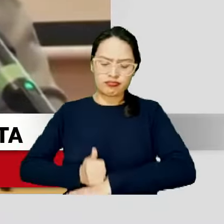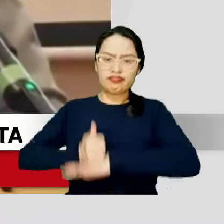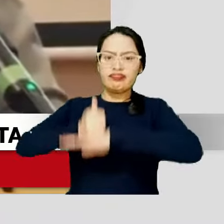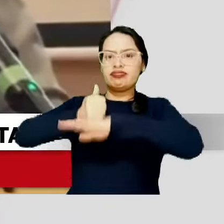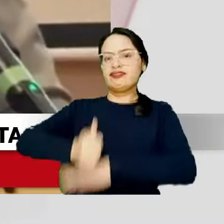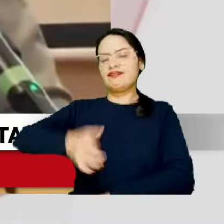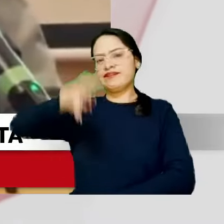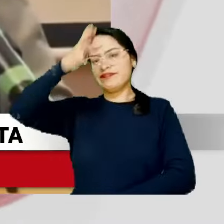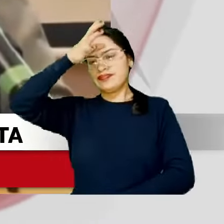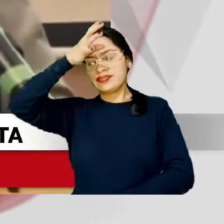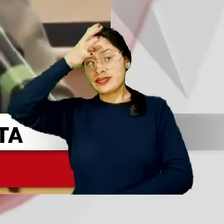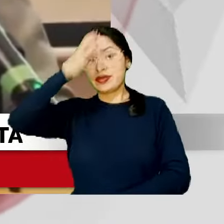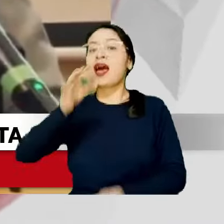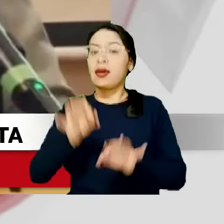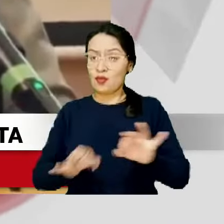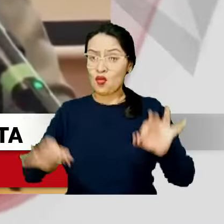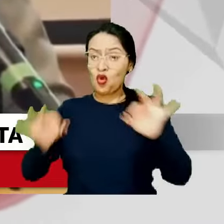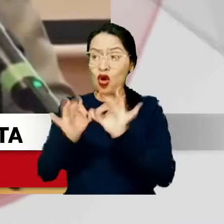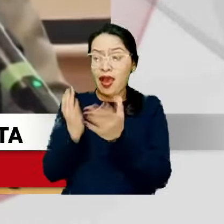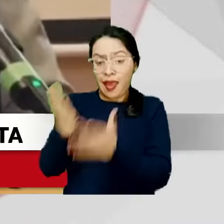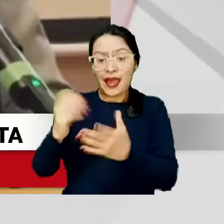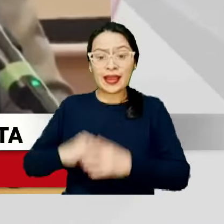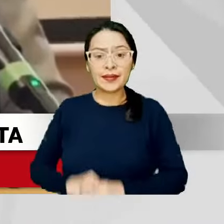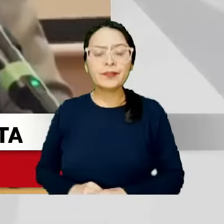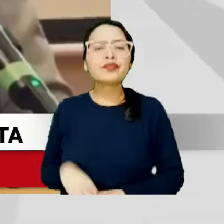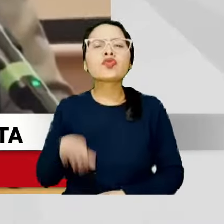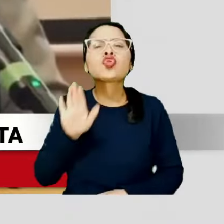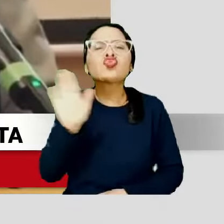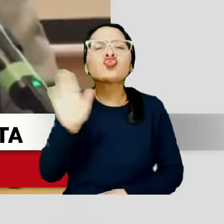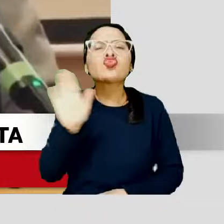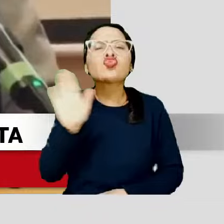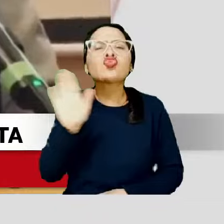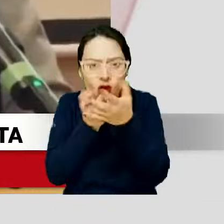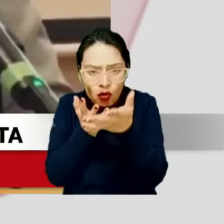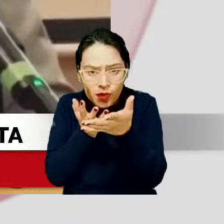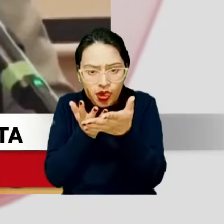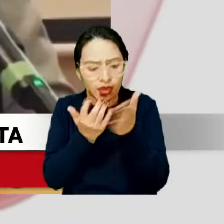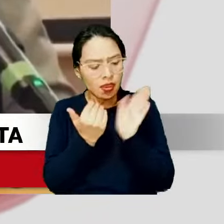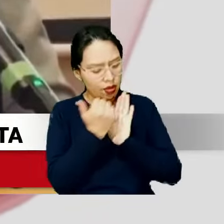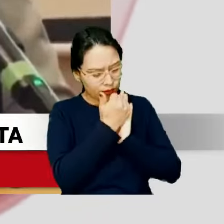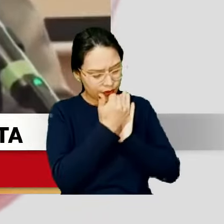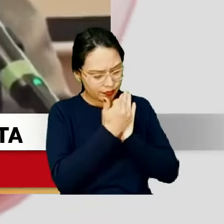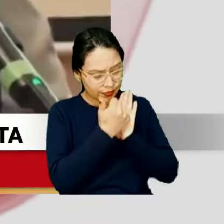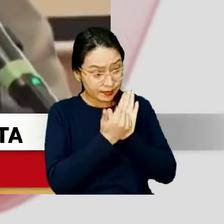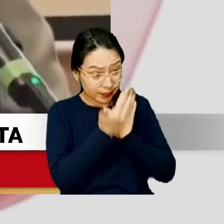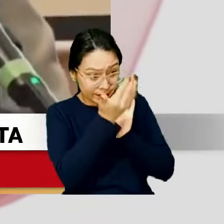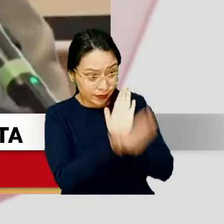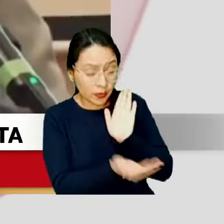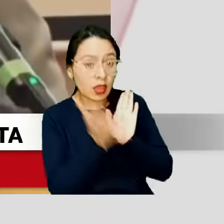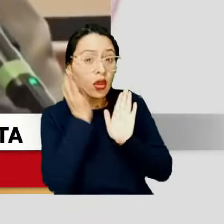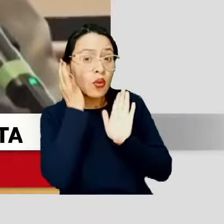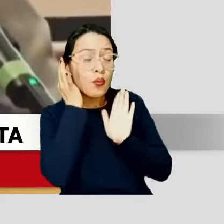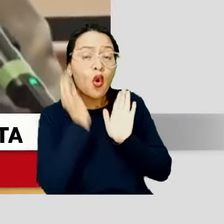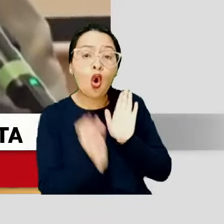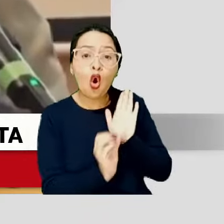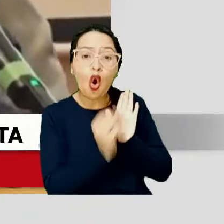forense en la Fiscalía. Y él en su informe no indicó que la joven que se considera